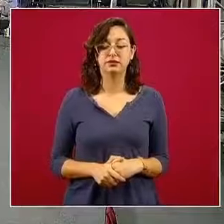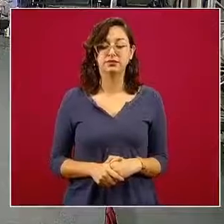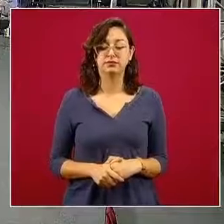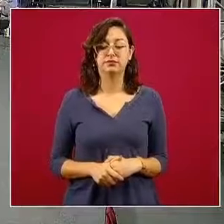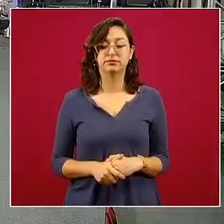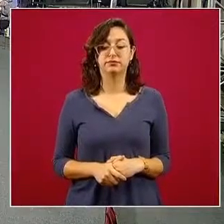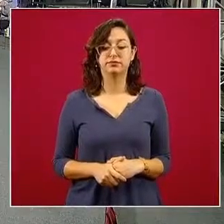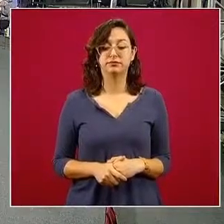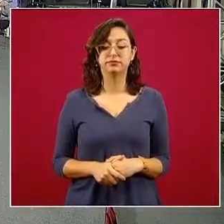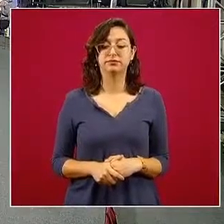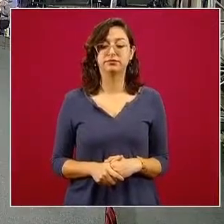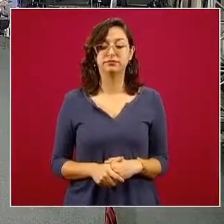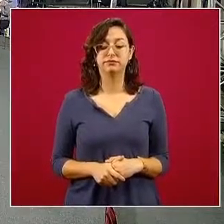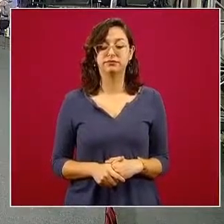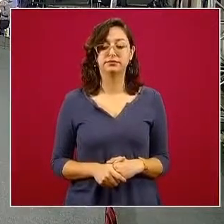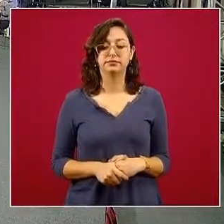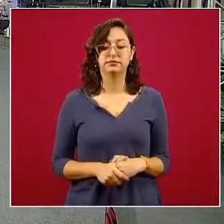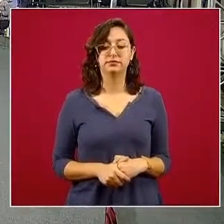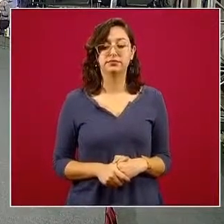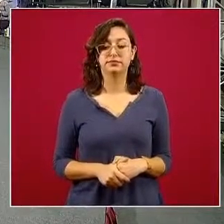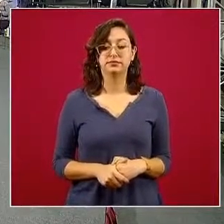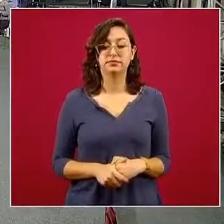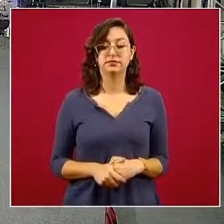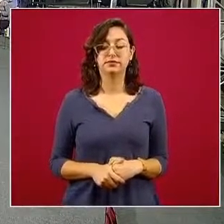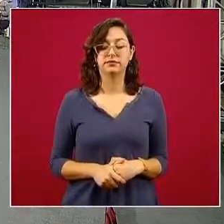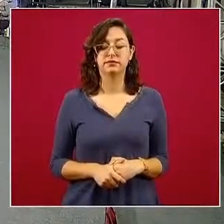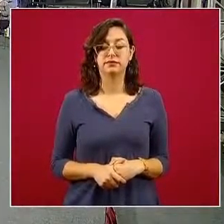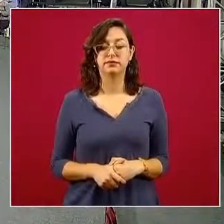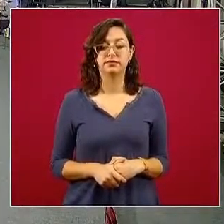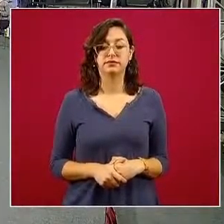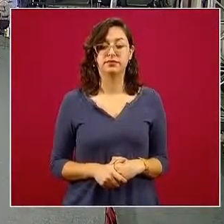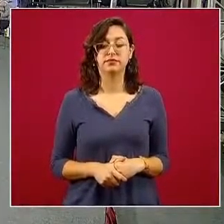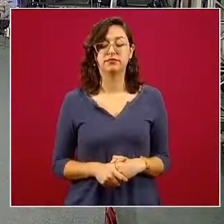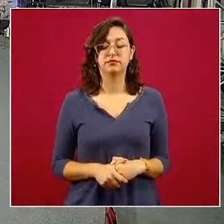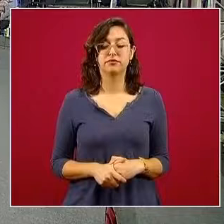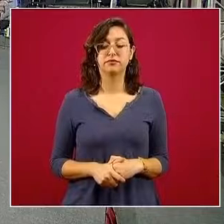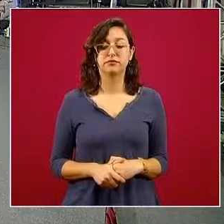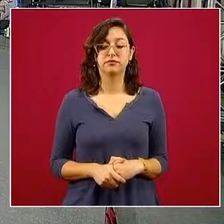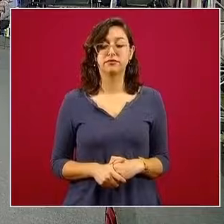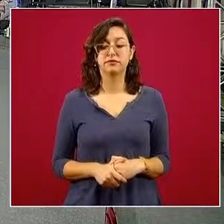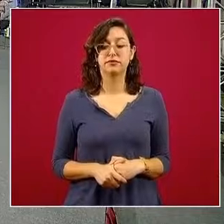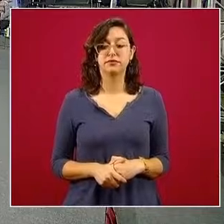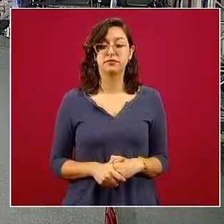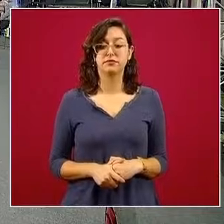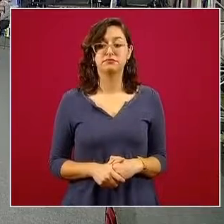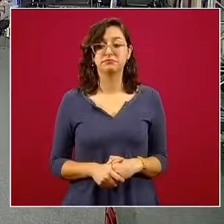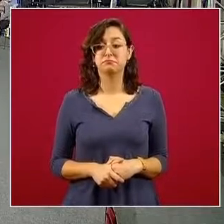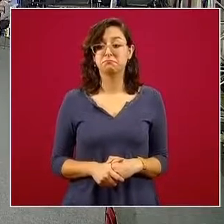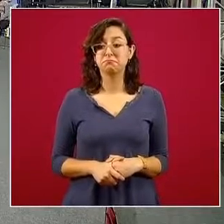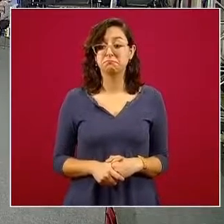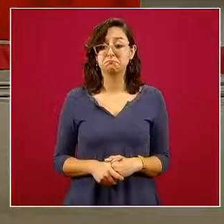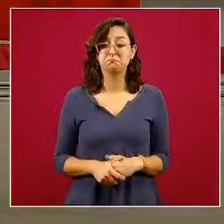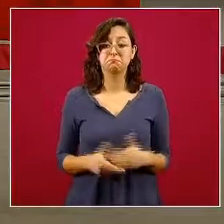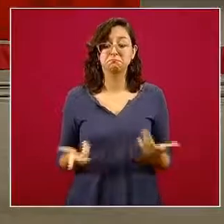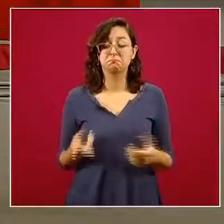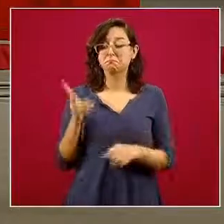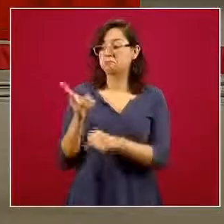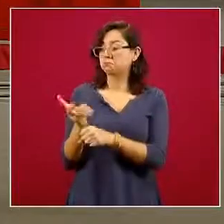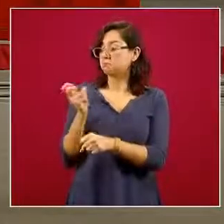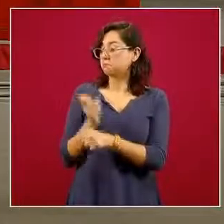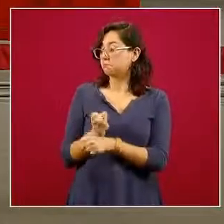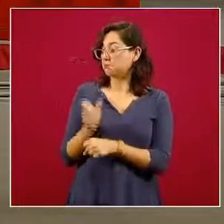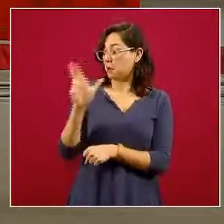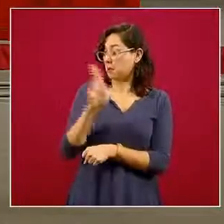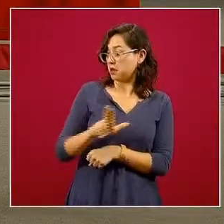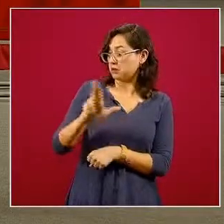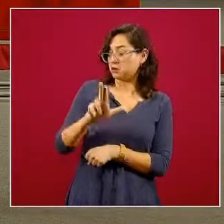Los datos de los fallecimientos del personal de salud. Pues los vamos a invitar a que vengan los martes. ¿Cuándo